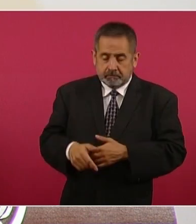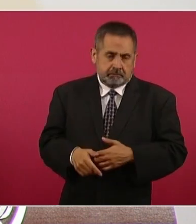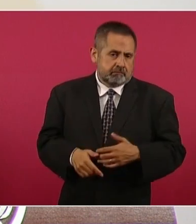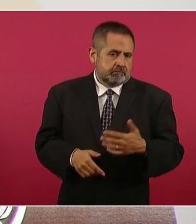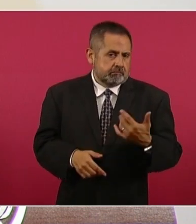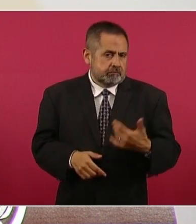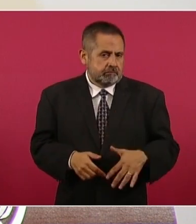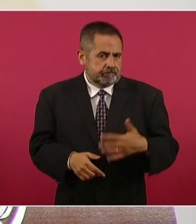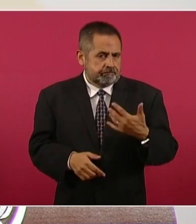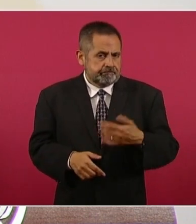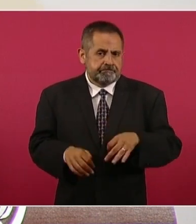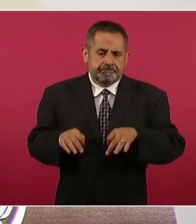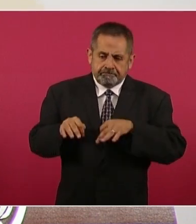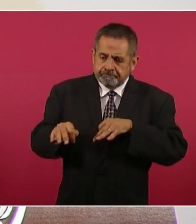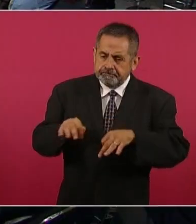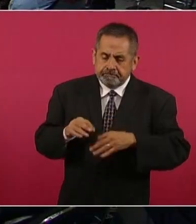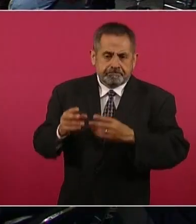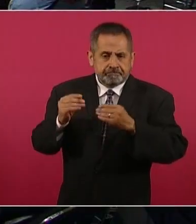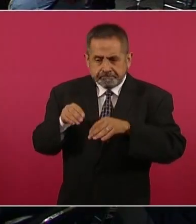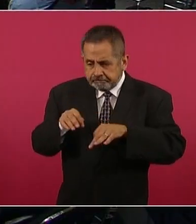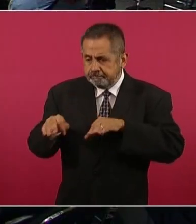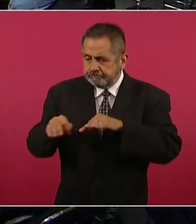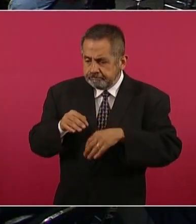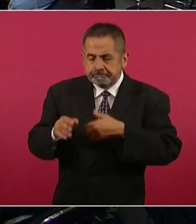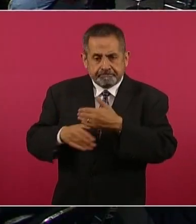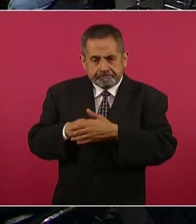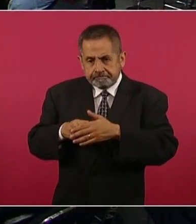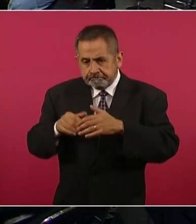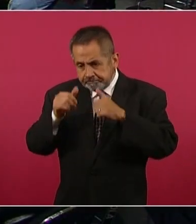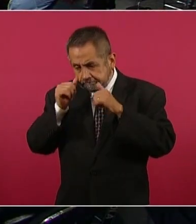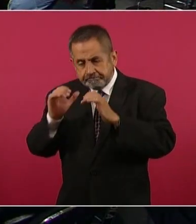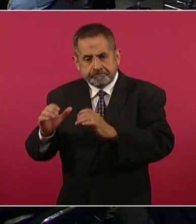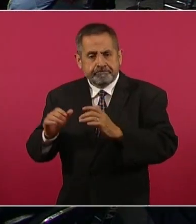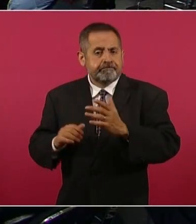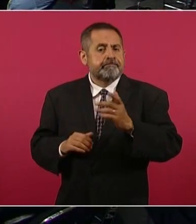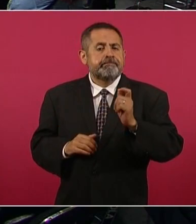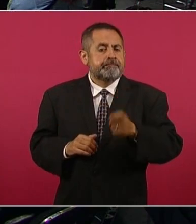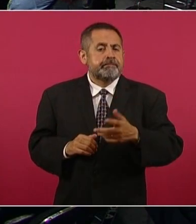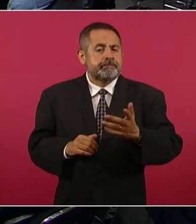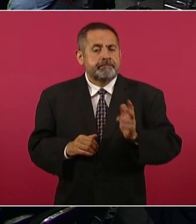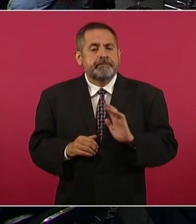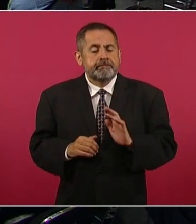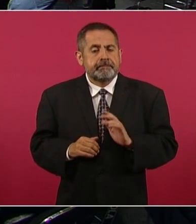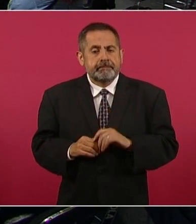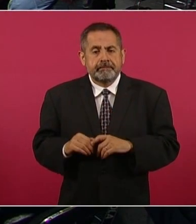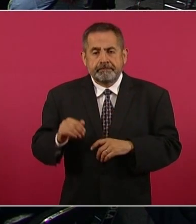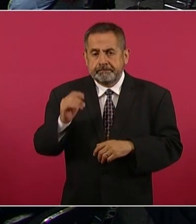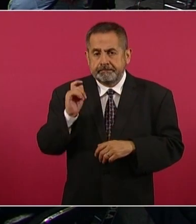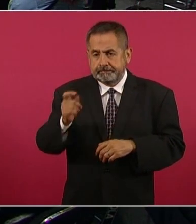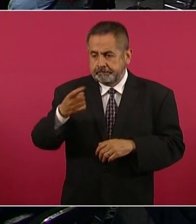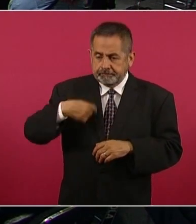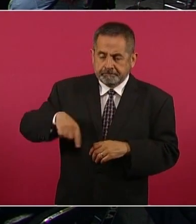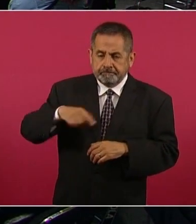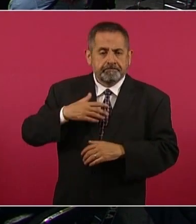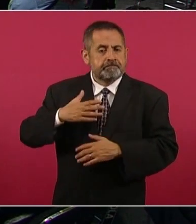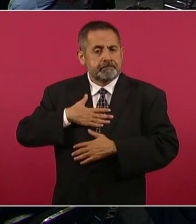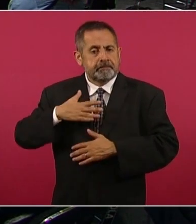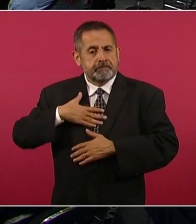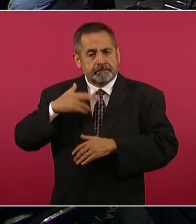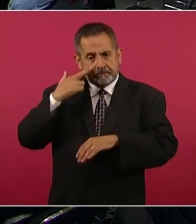trabajo que eso implica y, por supuesto, tenemos que estar también haciéndonos cargo de